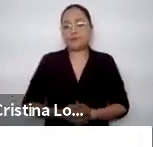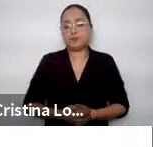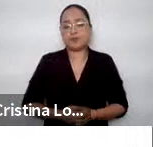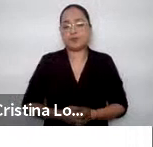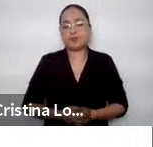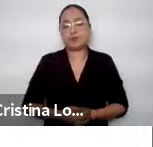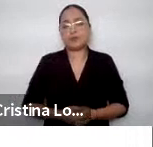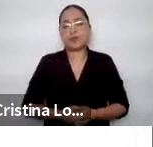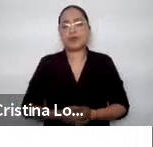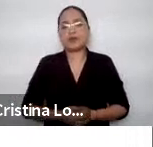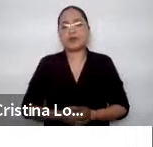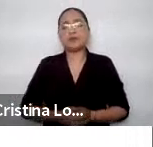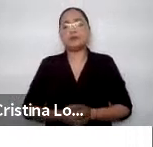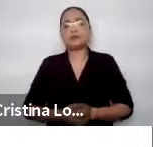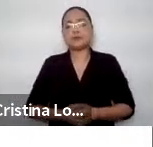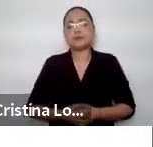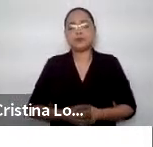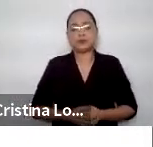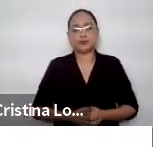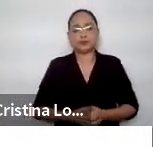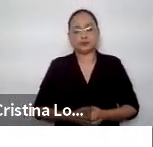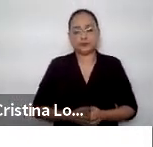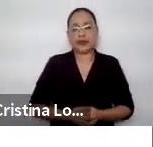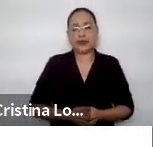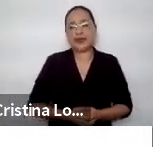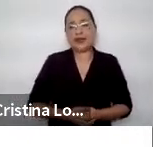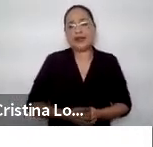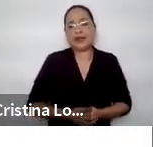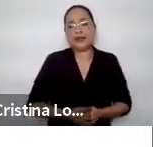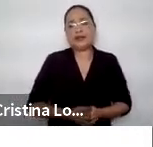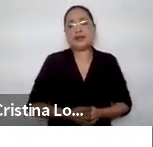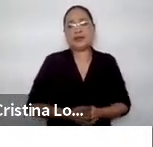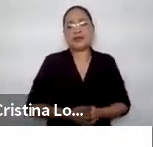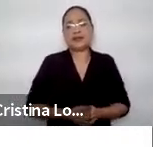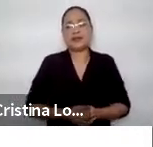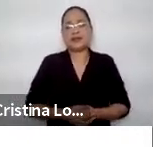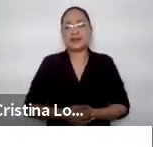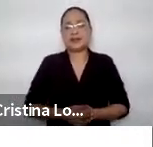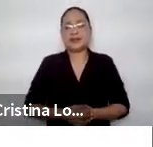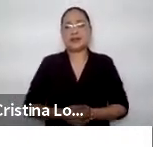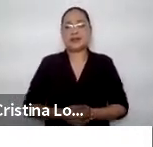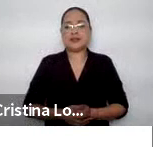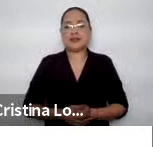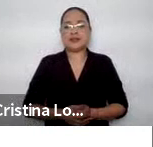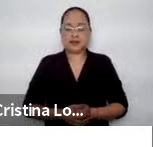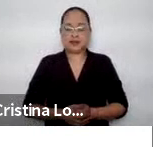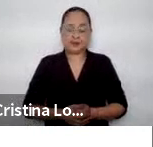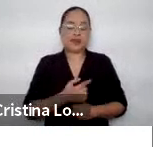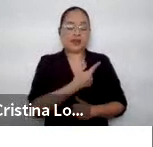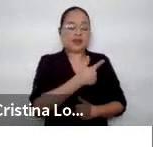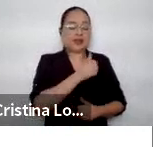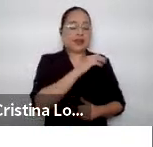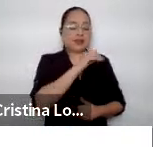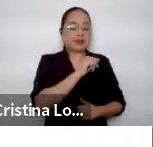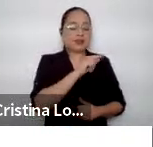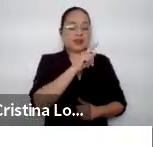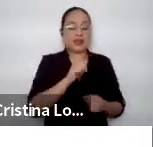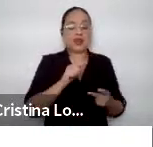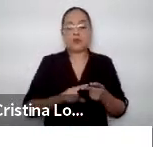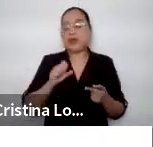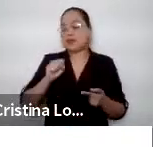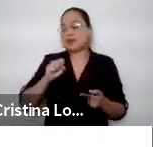¿cada cuándo se actualiza el Semanario Judicial de la Federación? Y cada cuándo se actualiza, perdón, la Gaceta del Semanario Judicial de la